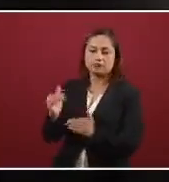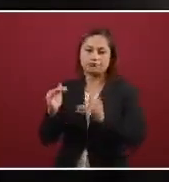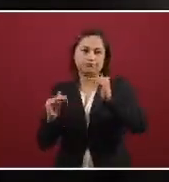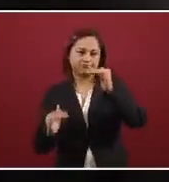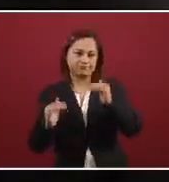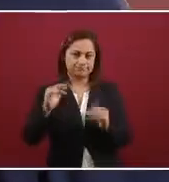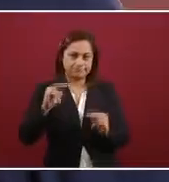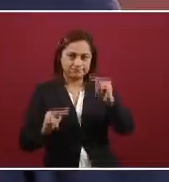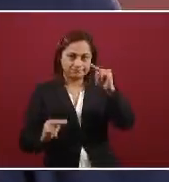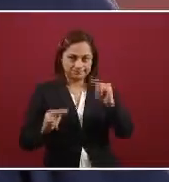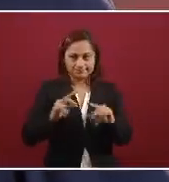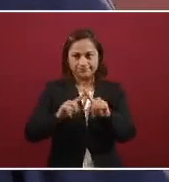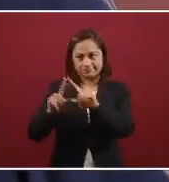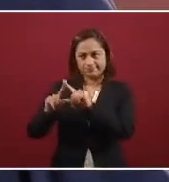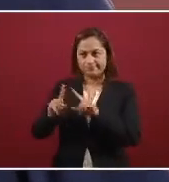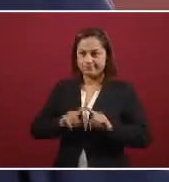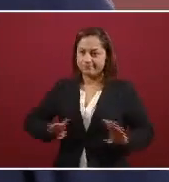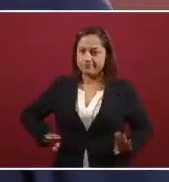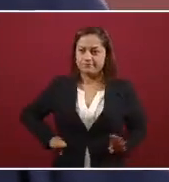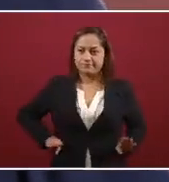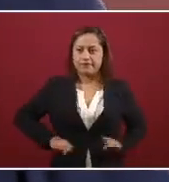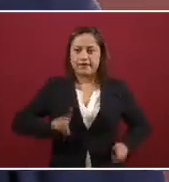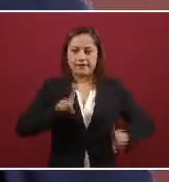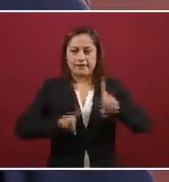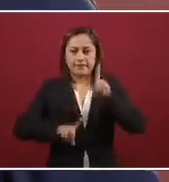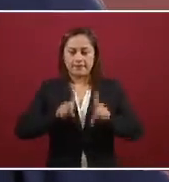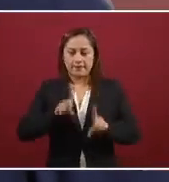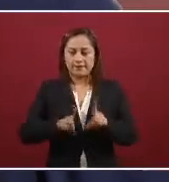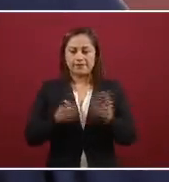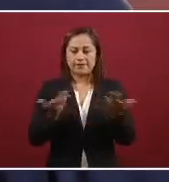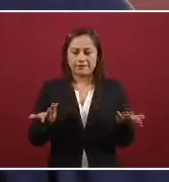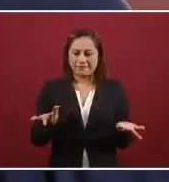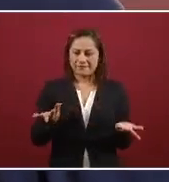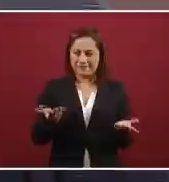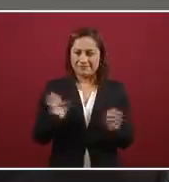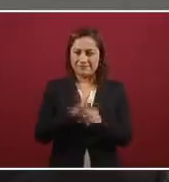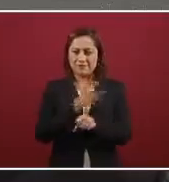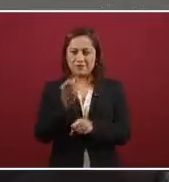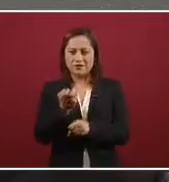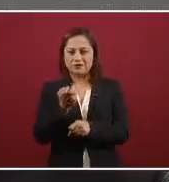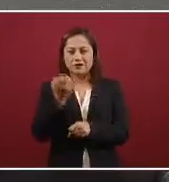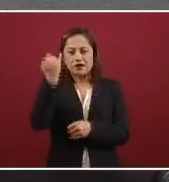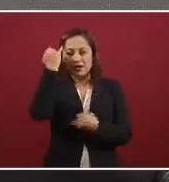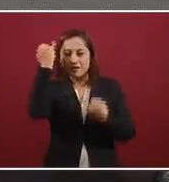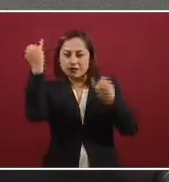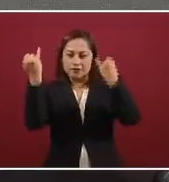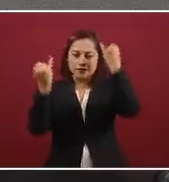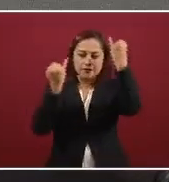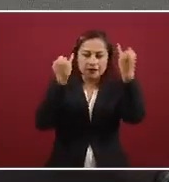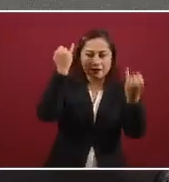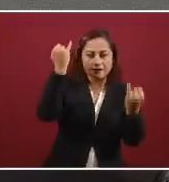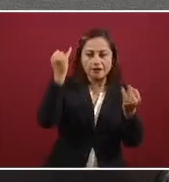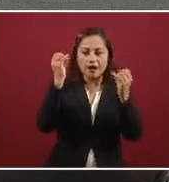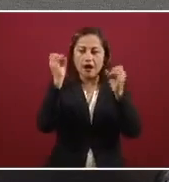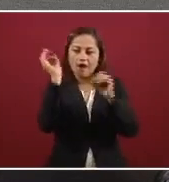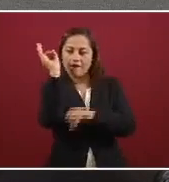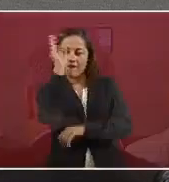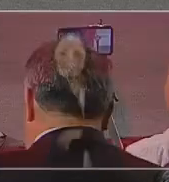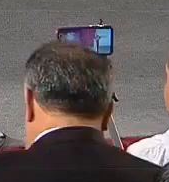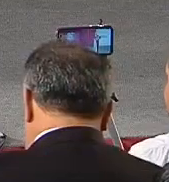Entonces, todo este tipo de mitos o de sofismas,